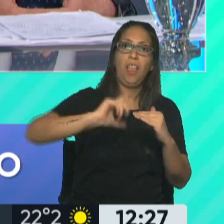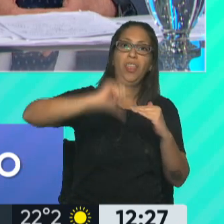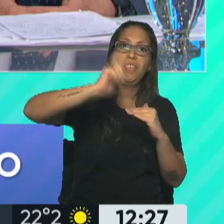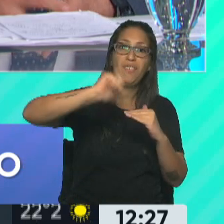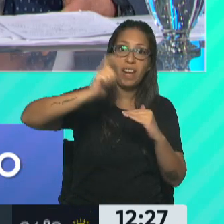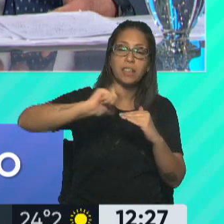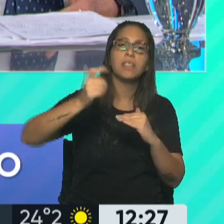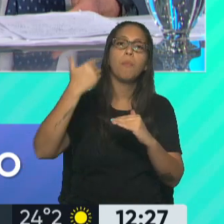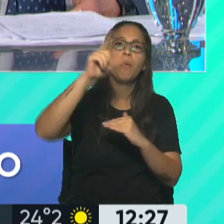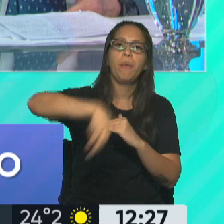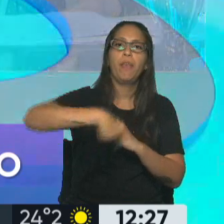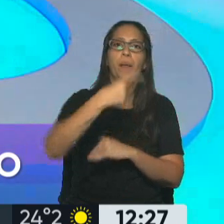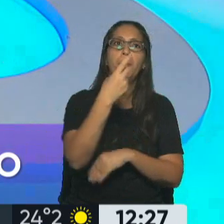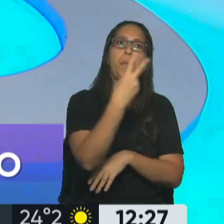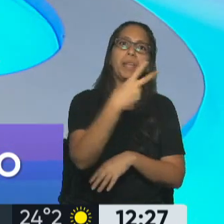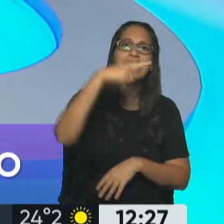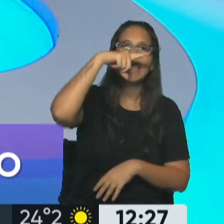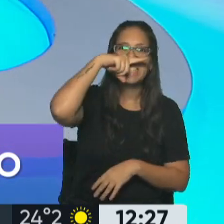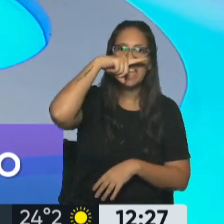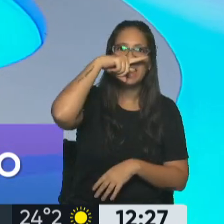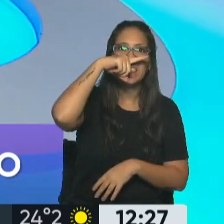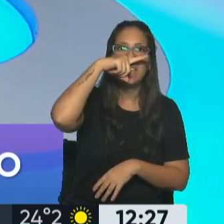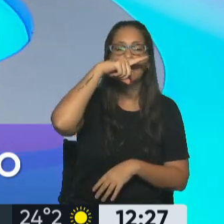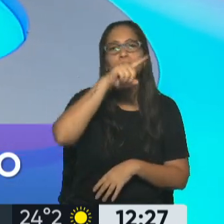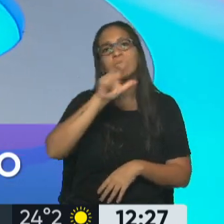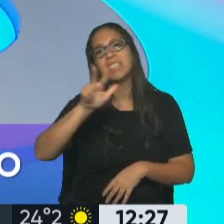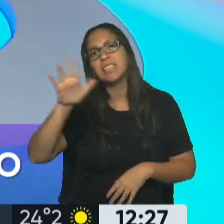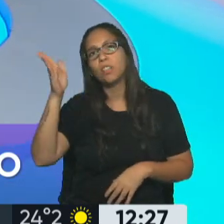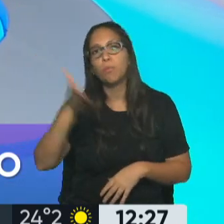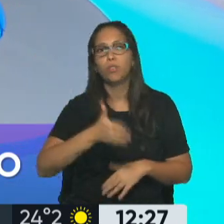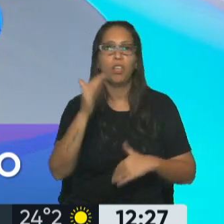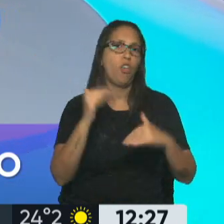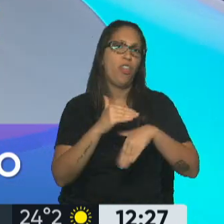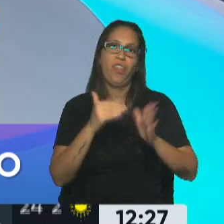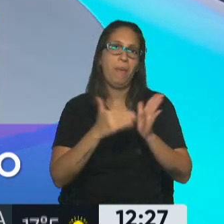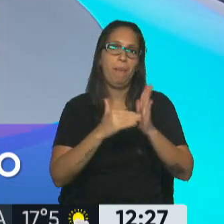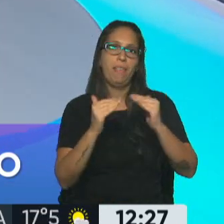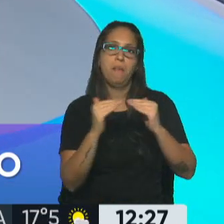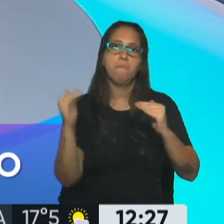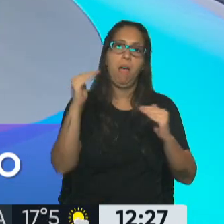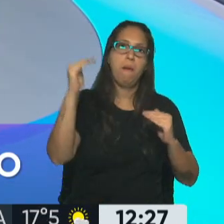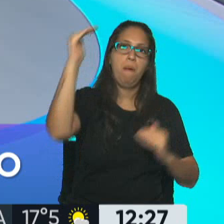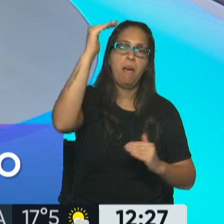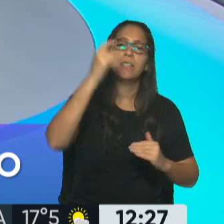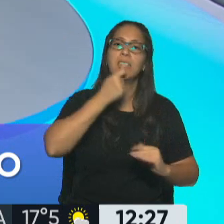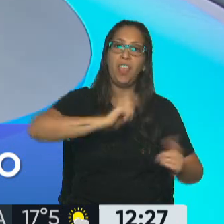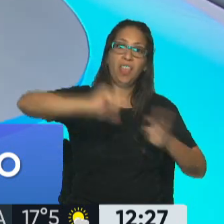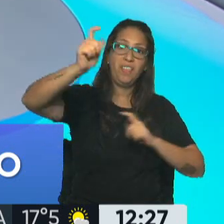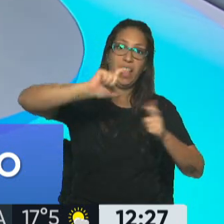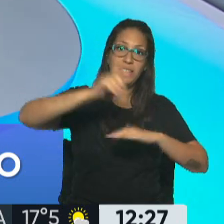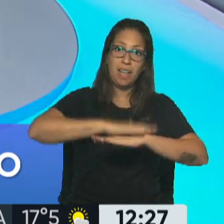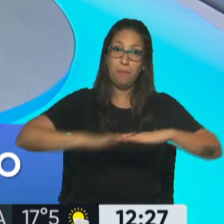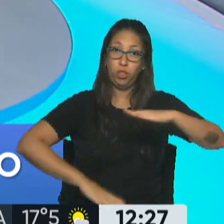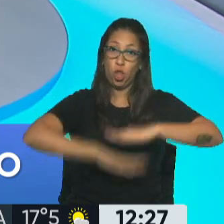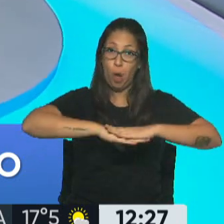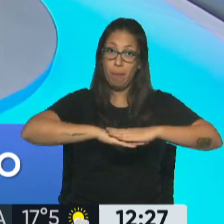empiezan a pagar entre el 27 al 35% porque es una escala progresiva. A medida que la diferencia es mayor